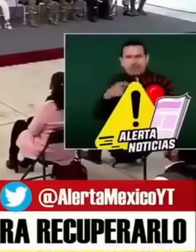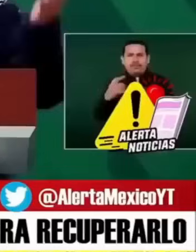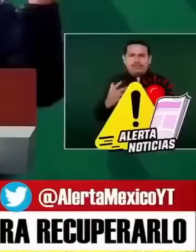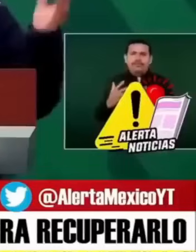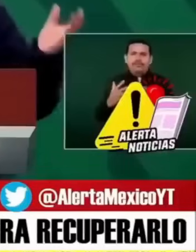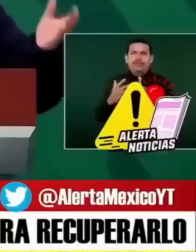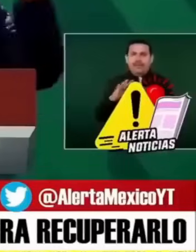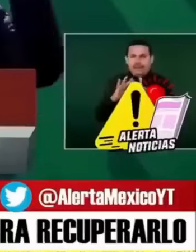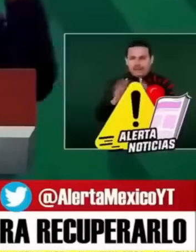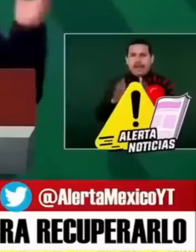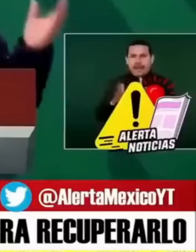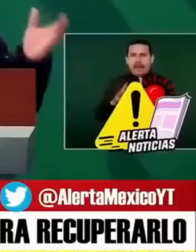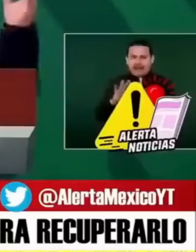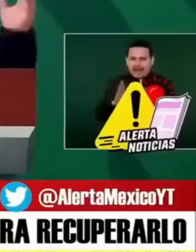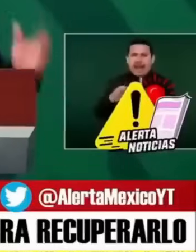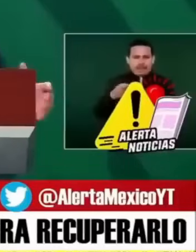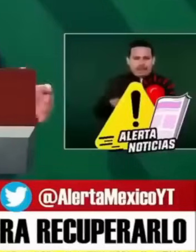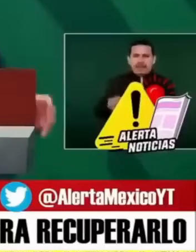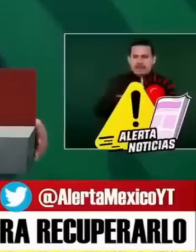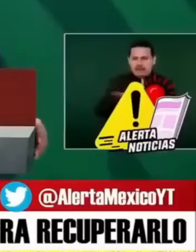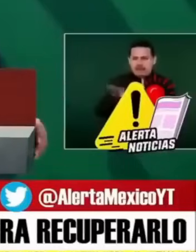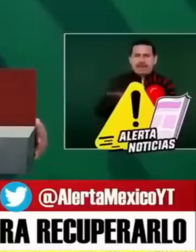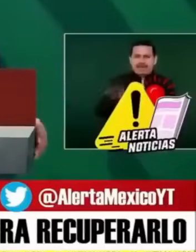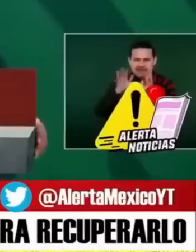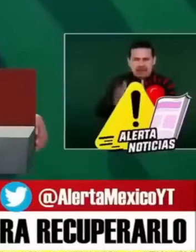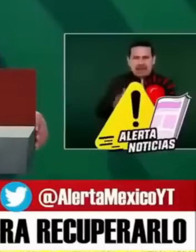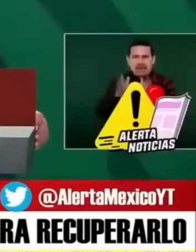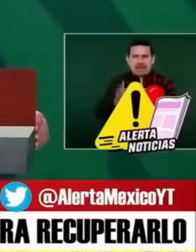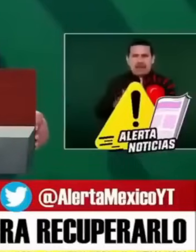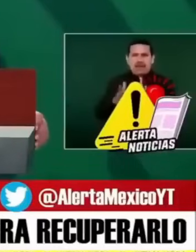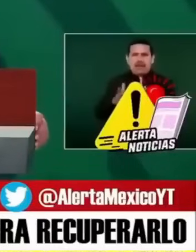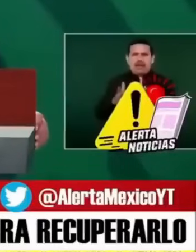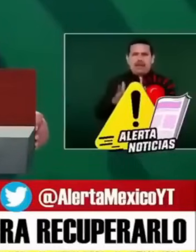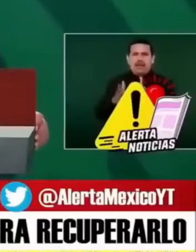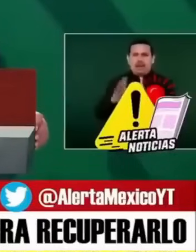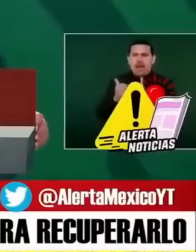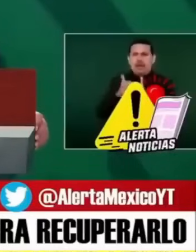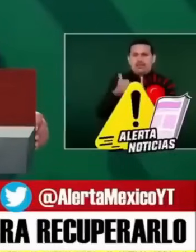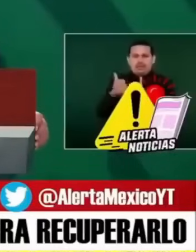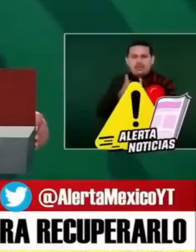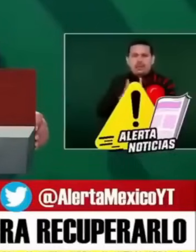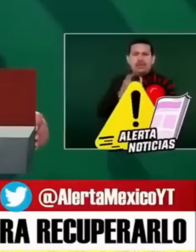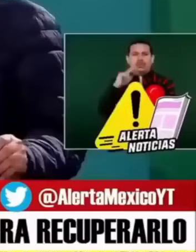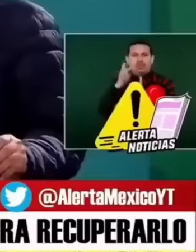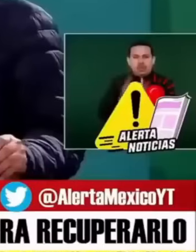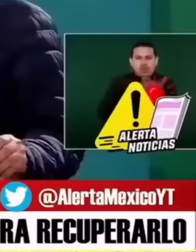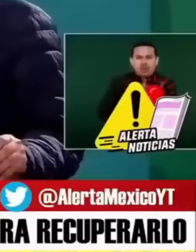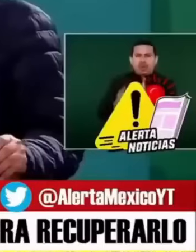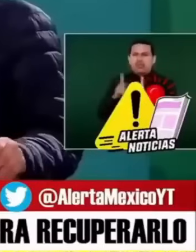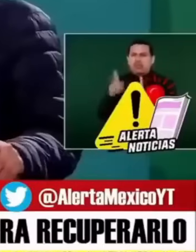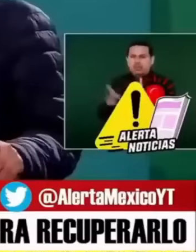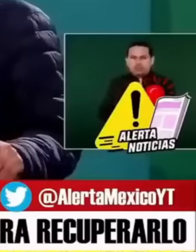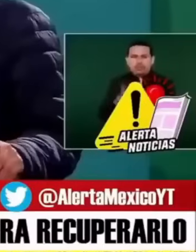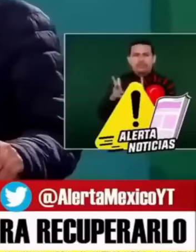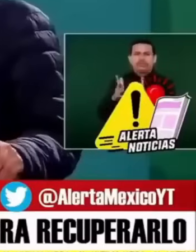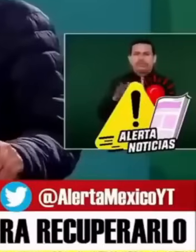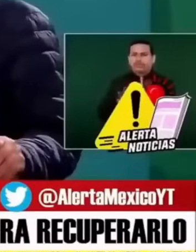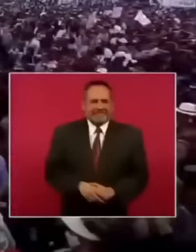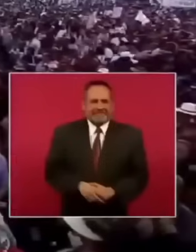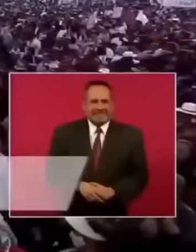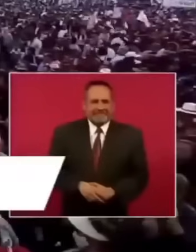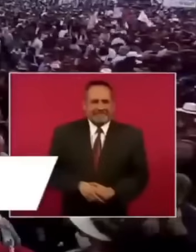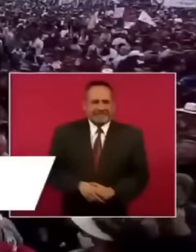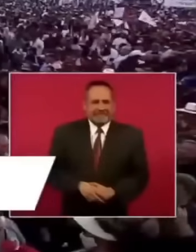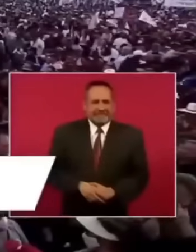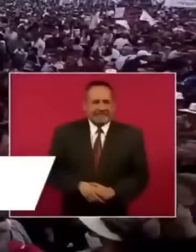del presidente se está viendo evidenciado, no nada más en nuestro país, sino que ahora hasta los extranjeros lo